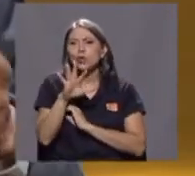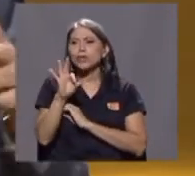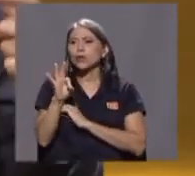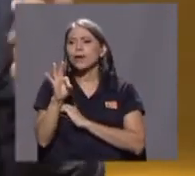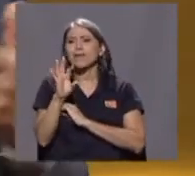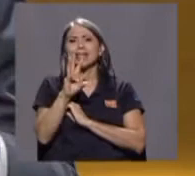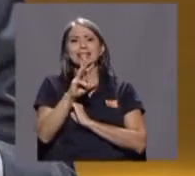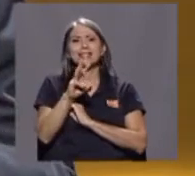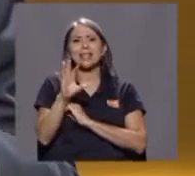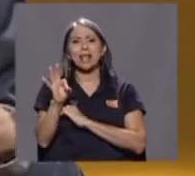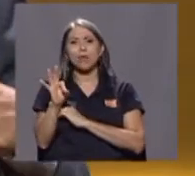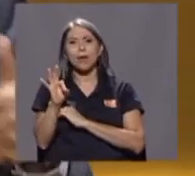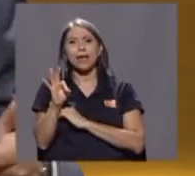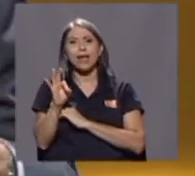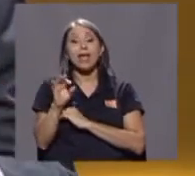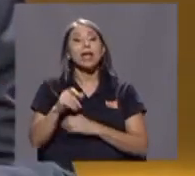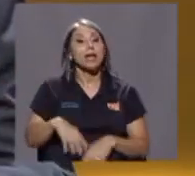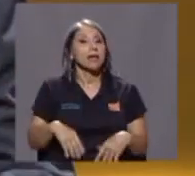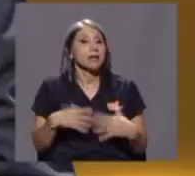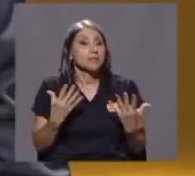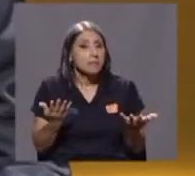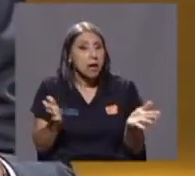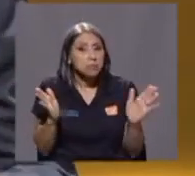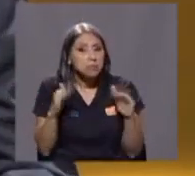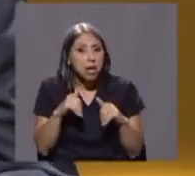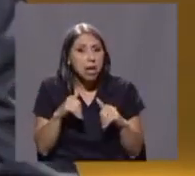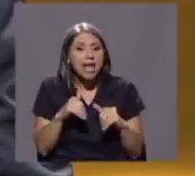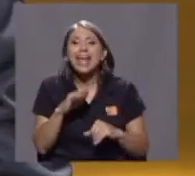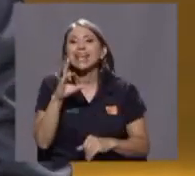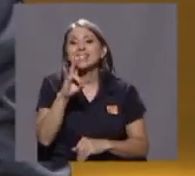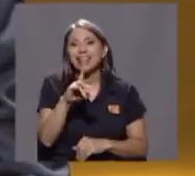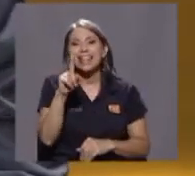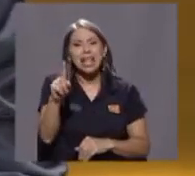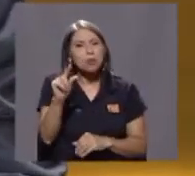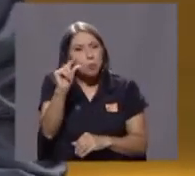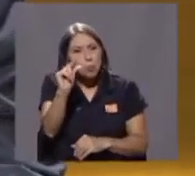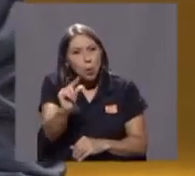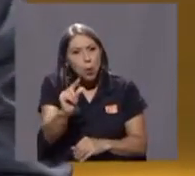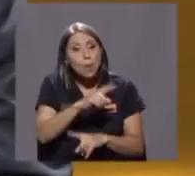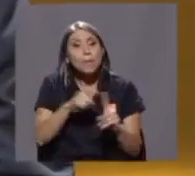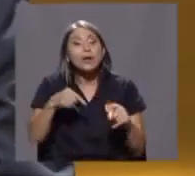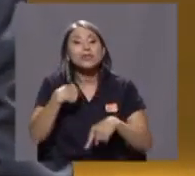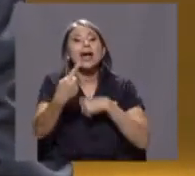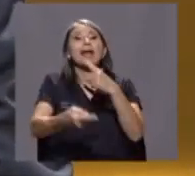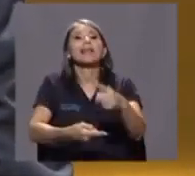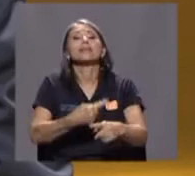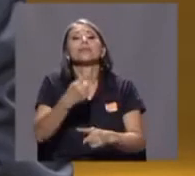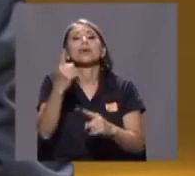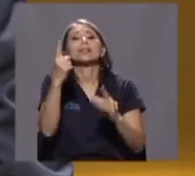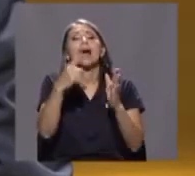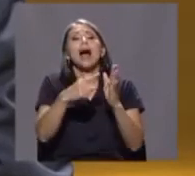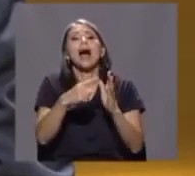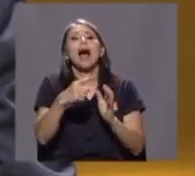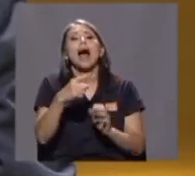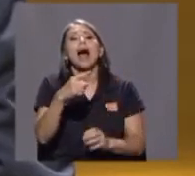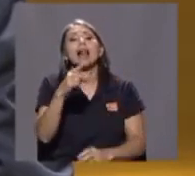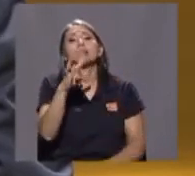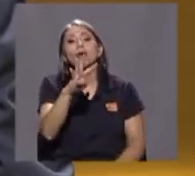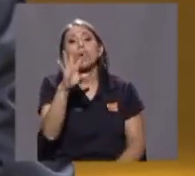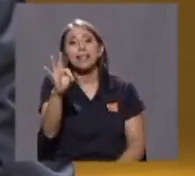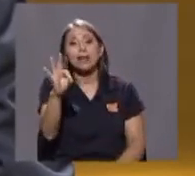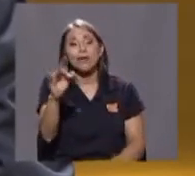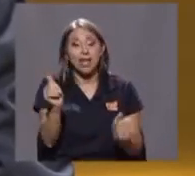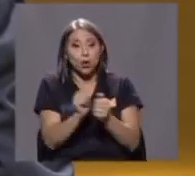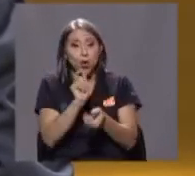el 71 se retomó un poco, pero no es sino hasta el 49, luego de la reforma del 42, con la introducción del capítulo